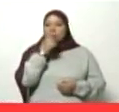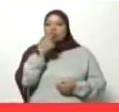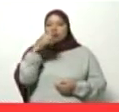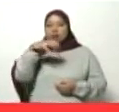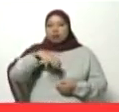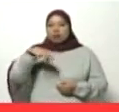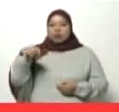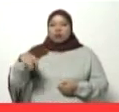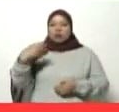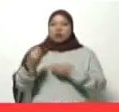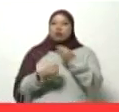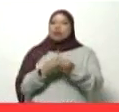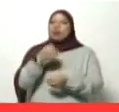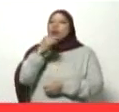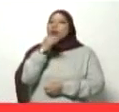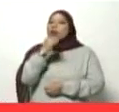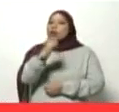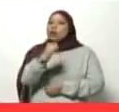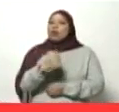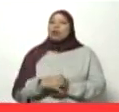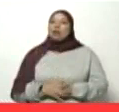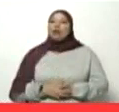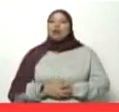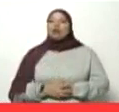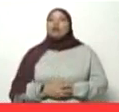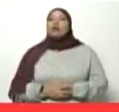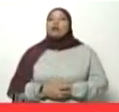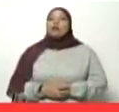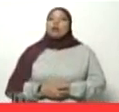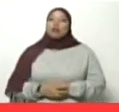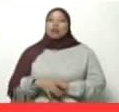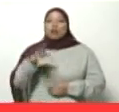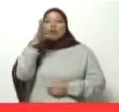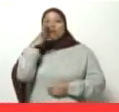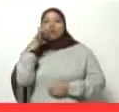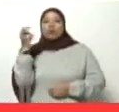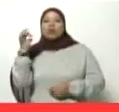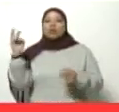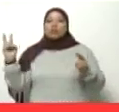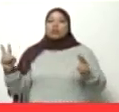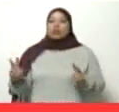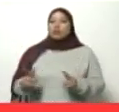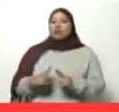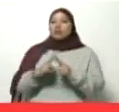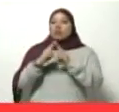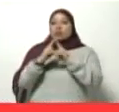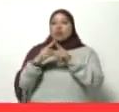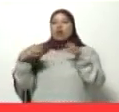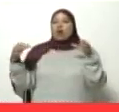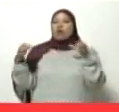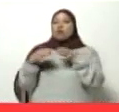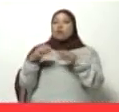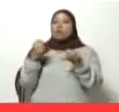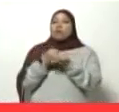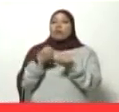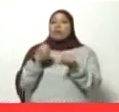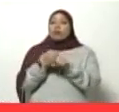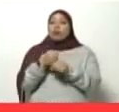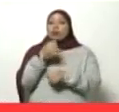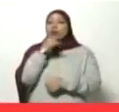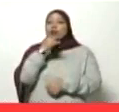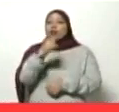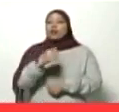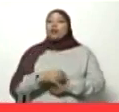como el presidente Macron de Francia, estaba en una reunión. Bueno, así es, esa